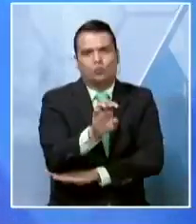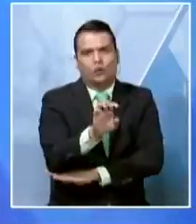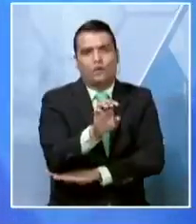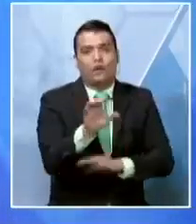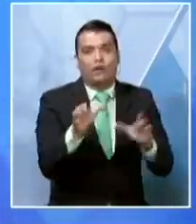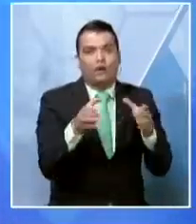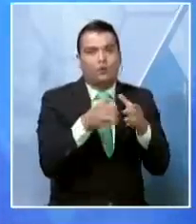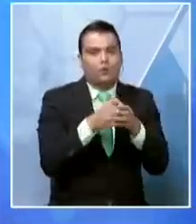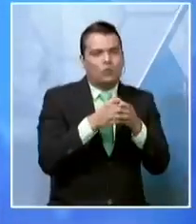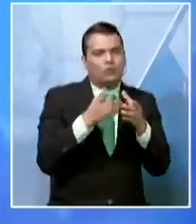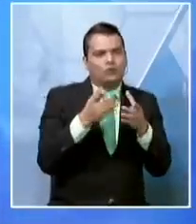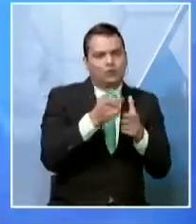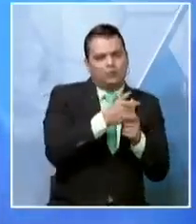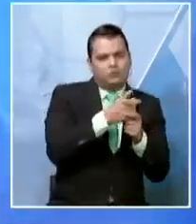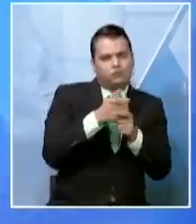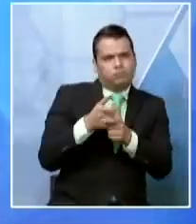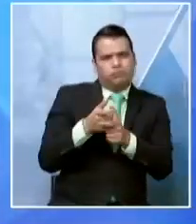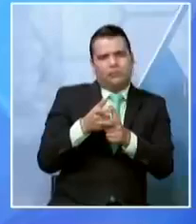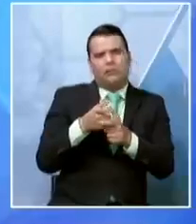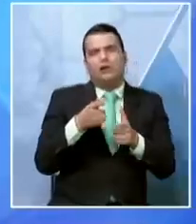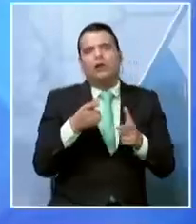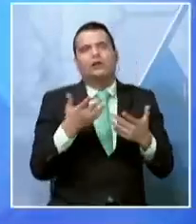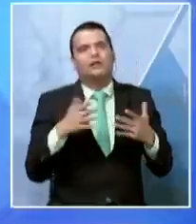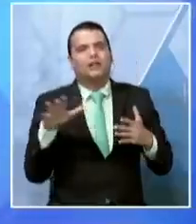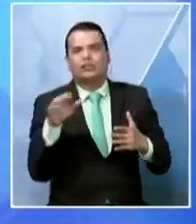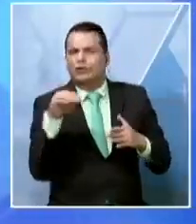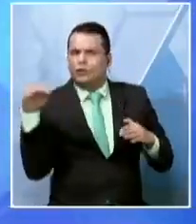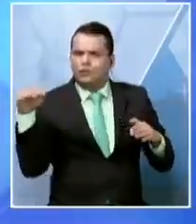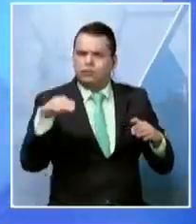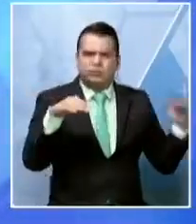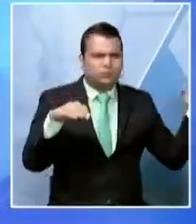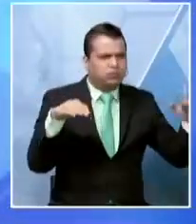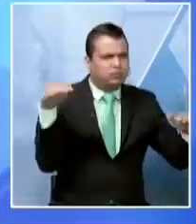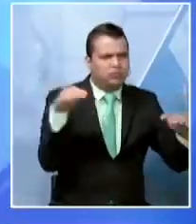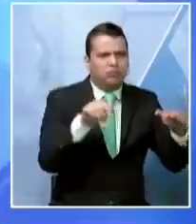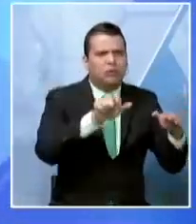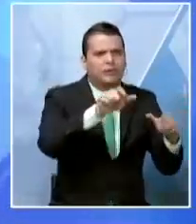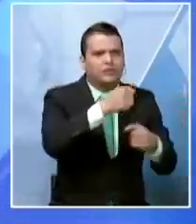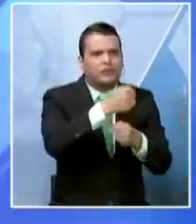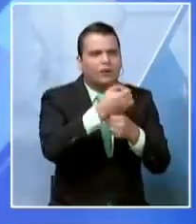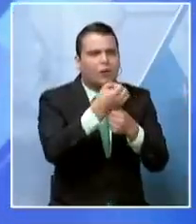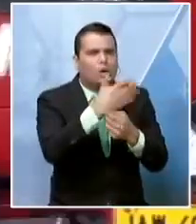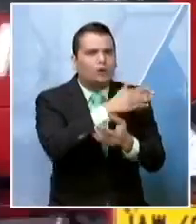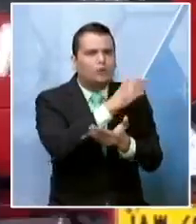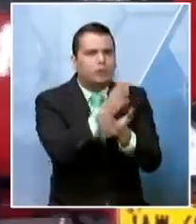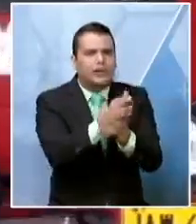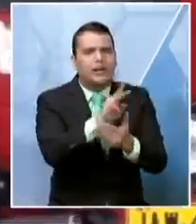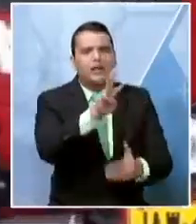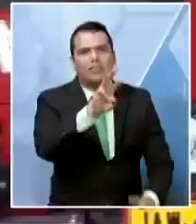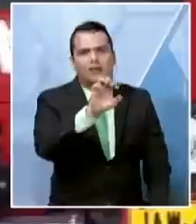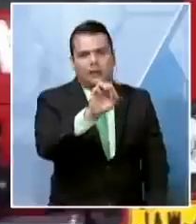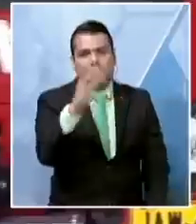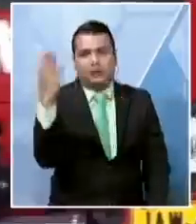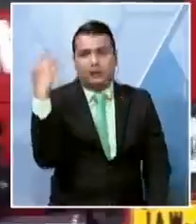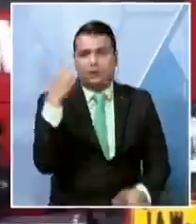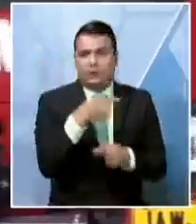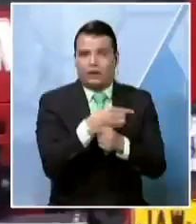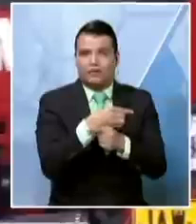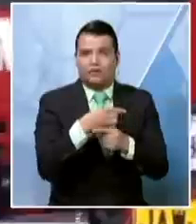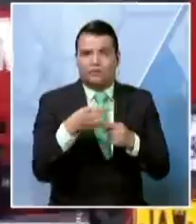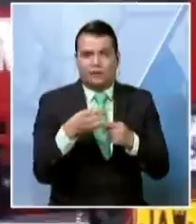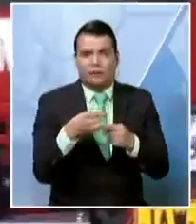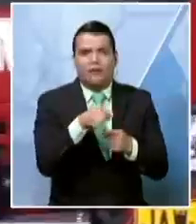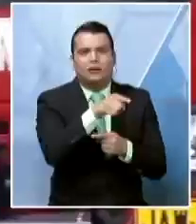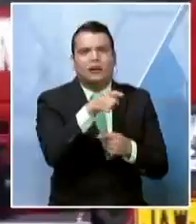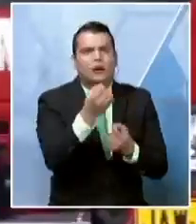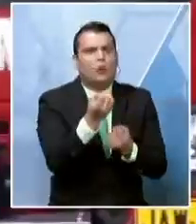30 unidades y la totalidad de las máquinas extintoras. Desde la semana pasada hemos atendido alrededor de unos 30 incendios